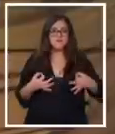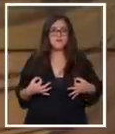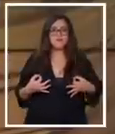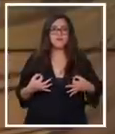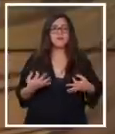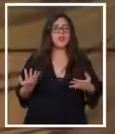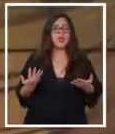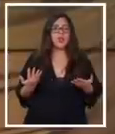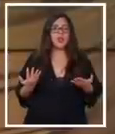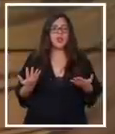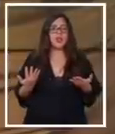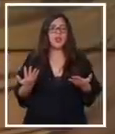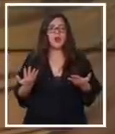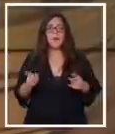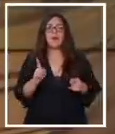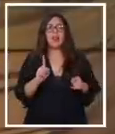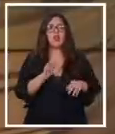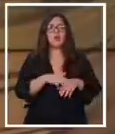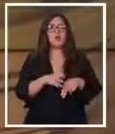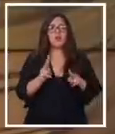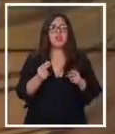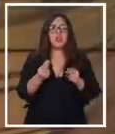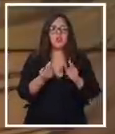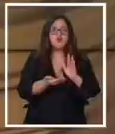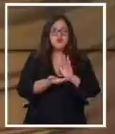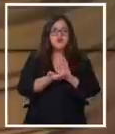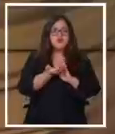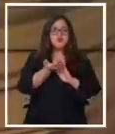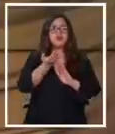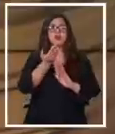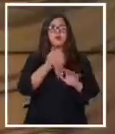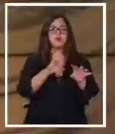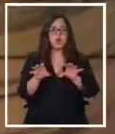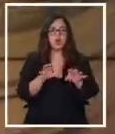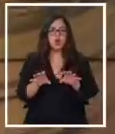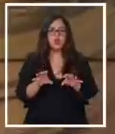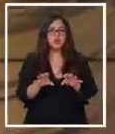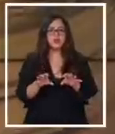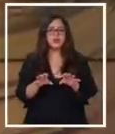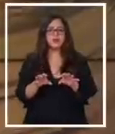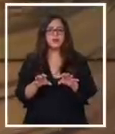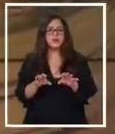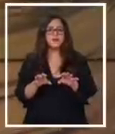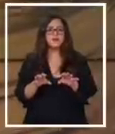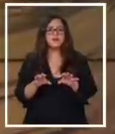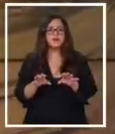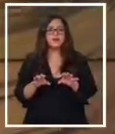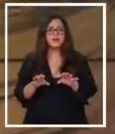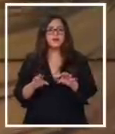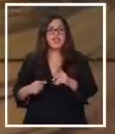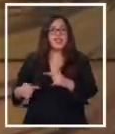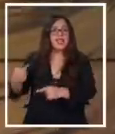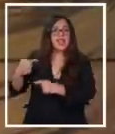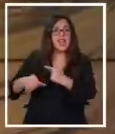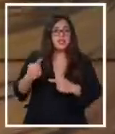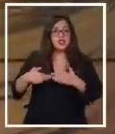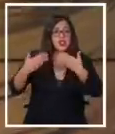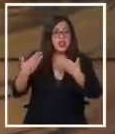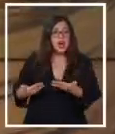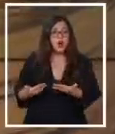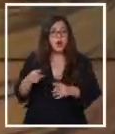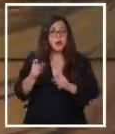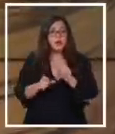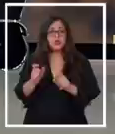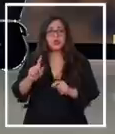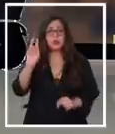no contribuyan al alza o va a generar una espiral inflacionaria las generaciones actuales nos recuerdan seguramente porque